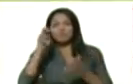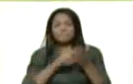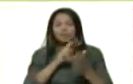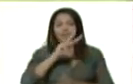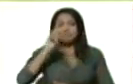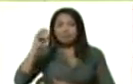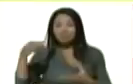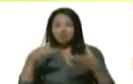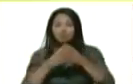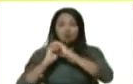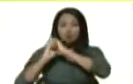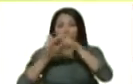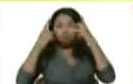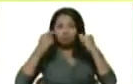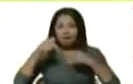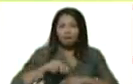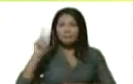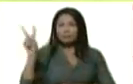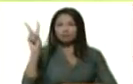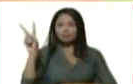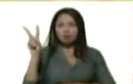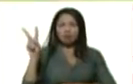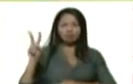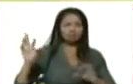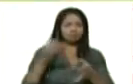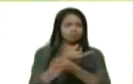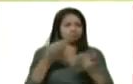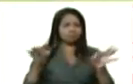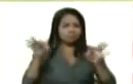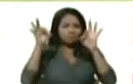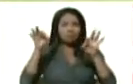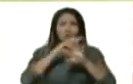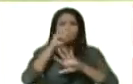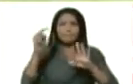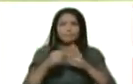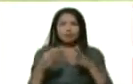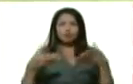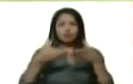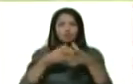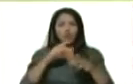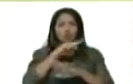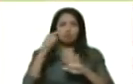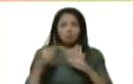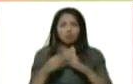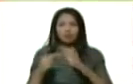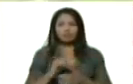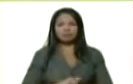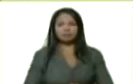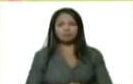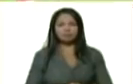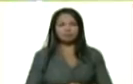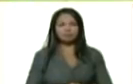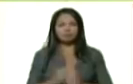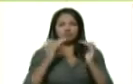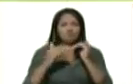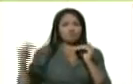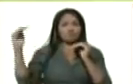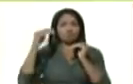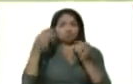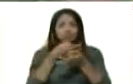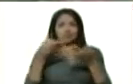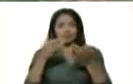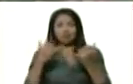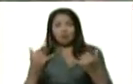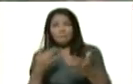de la Liga de Béisbol Profesional ha sido todo un éxito. Una gran liga de béisbol profesional del máximo nivel. Y